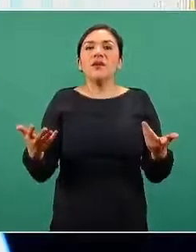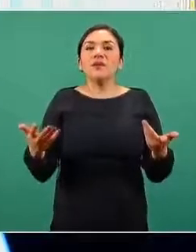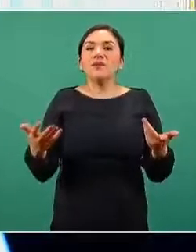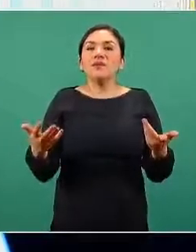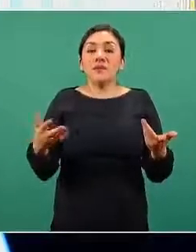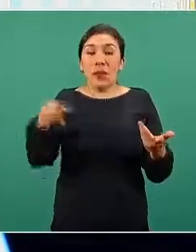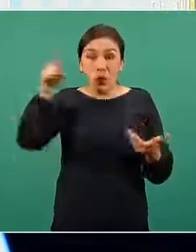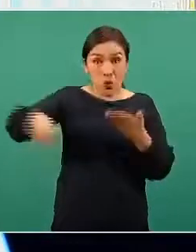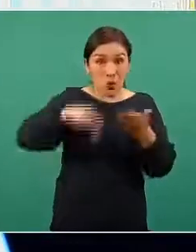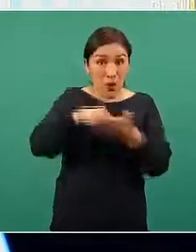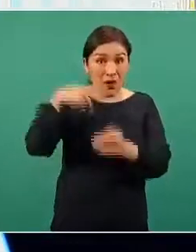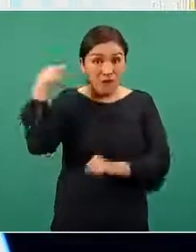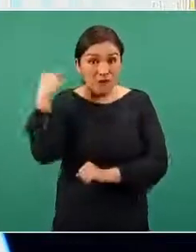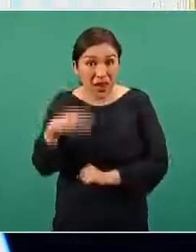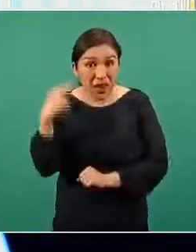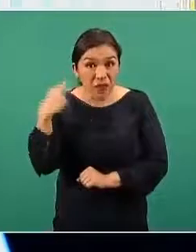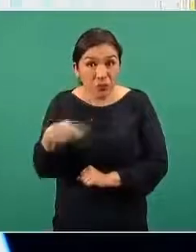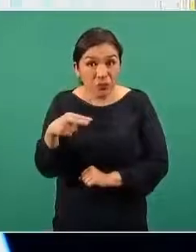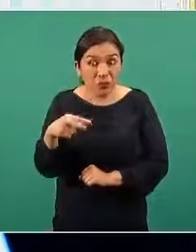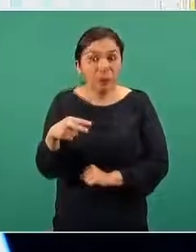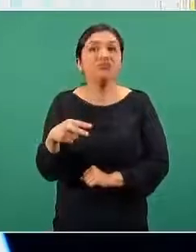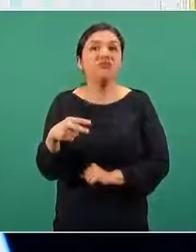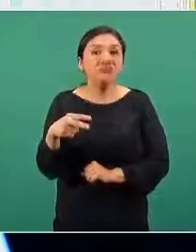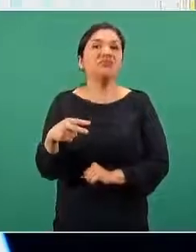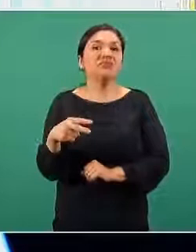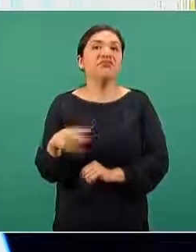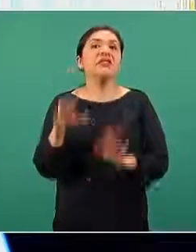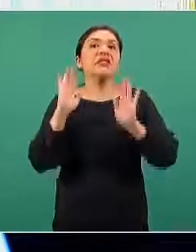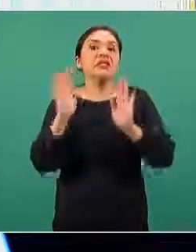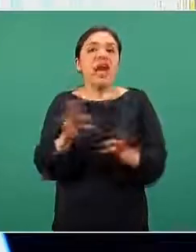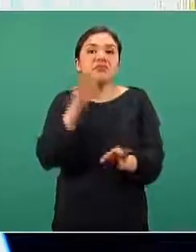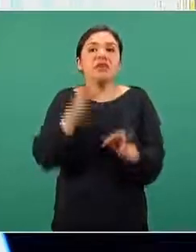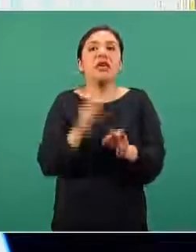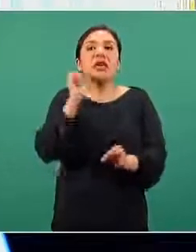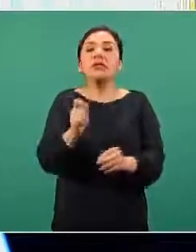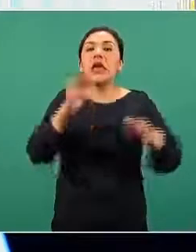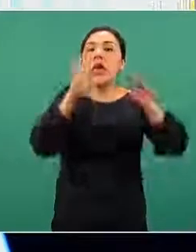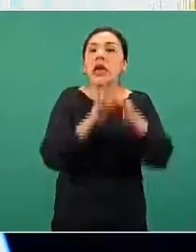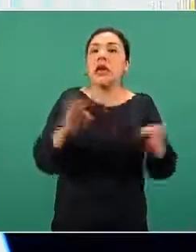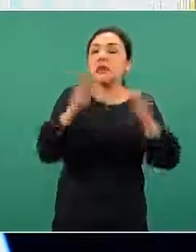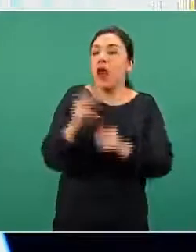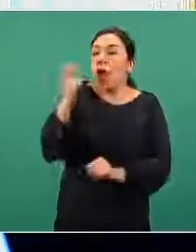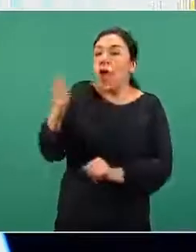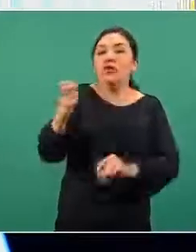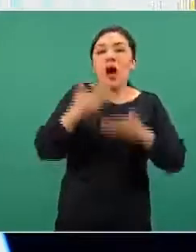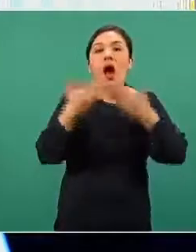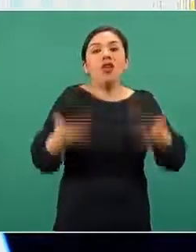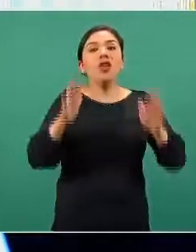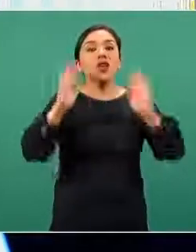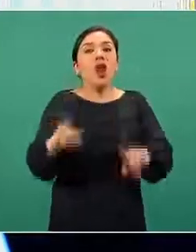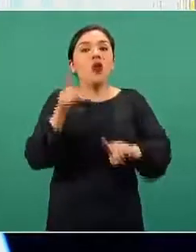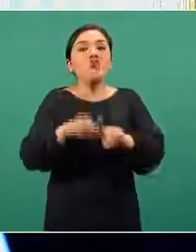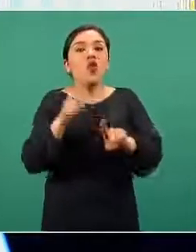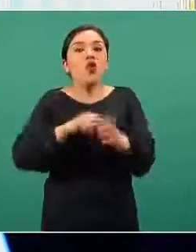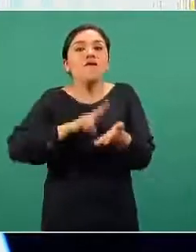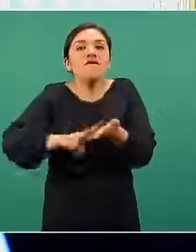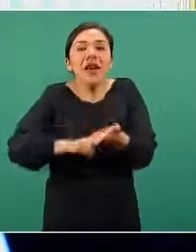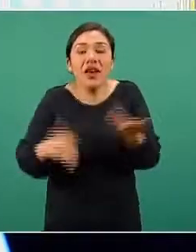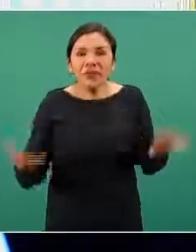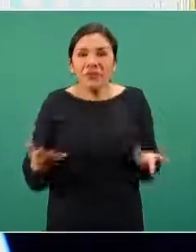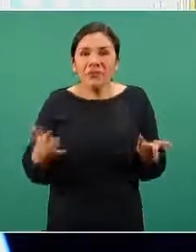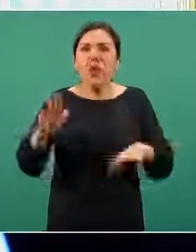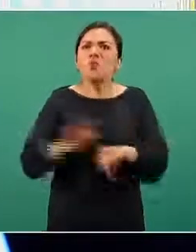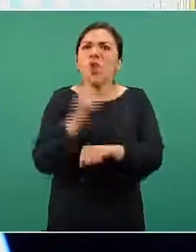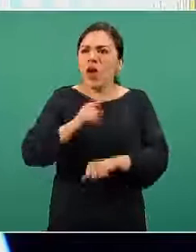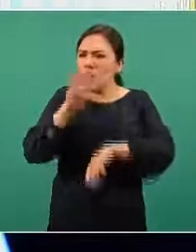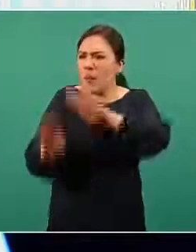Y en Veracruz es esta es la explicación por qué estamos verdes y por qué nuestra